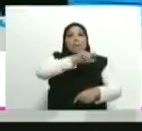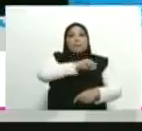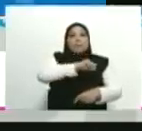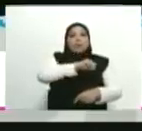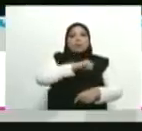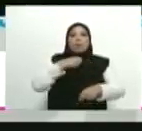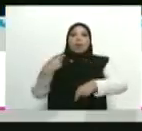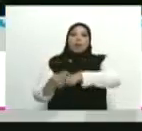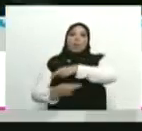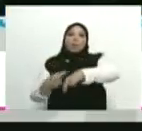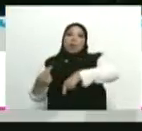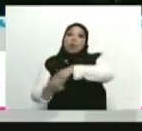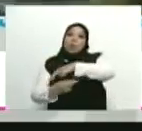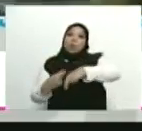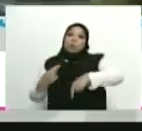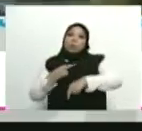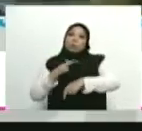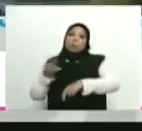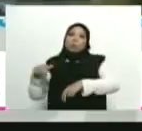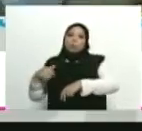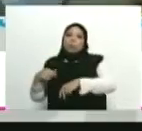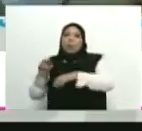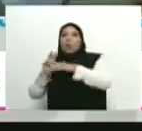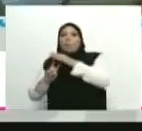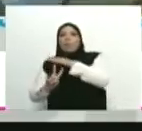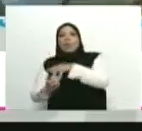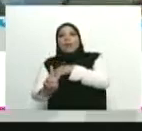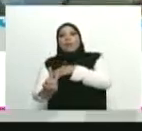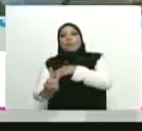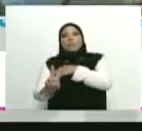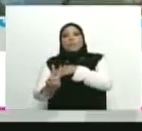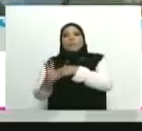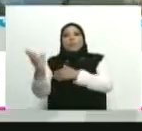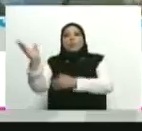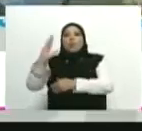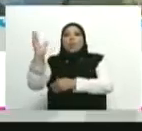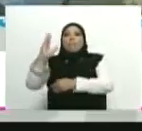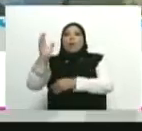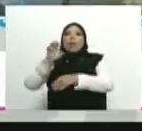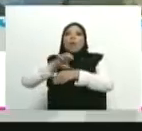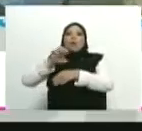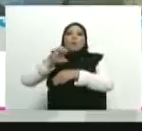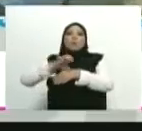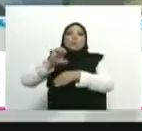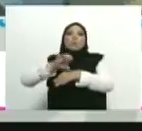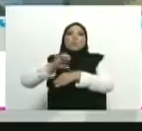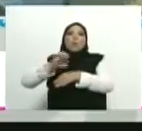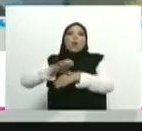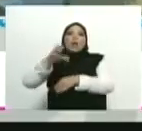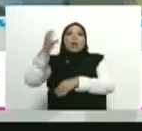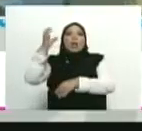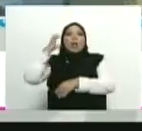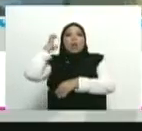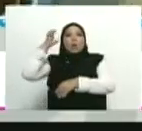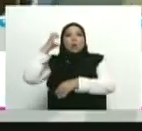revolución, la nobleza nuestra de la revolución gran colombiana, de la revolución bolivariana en su